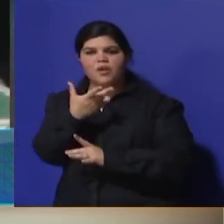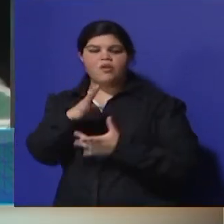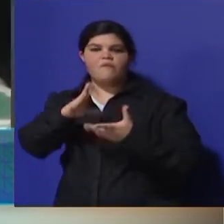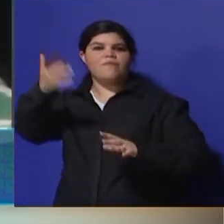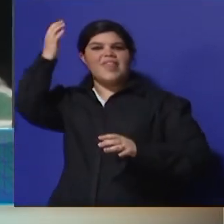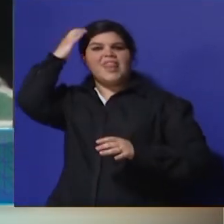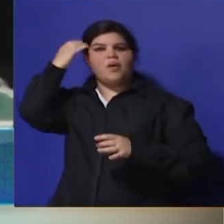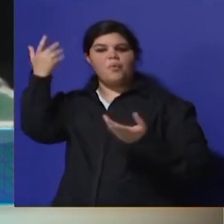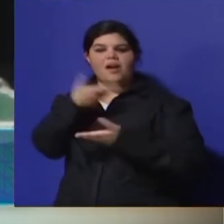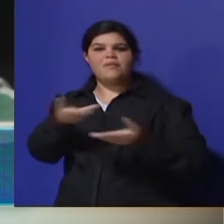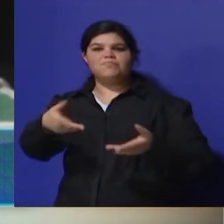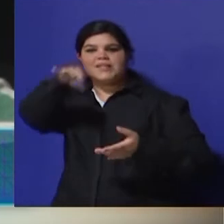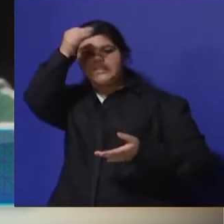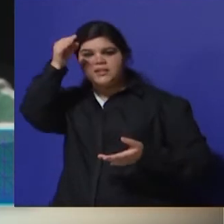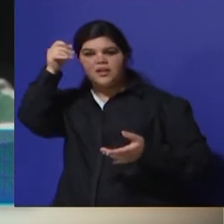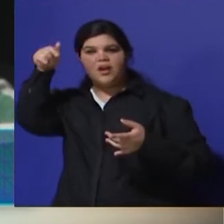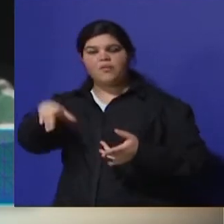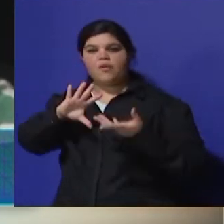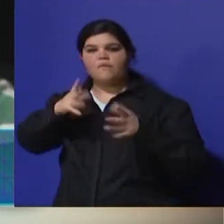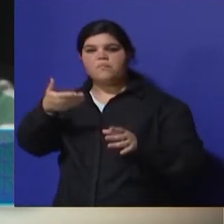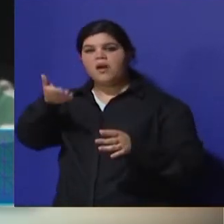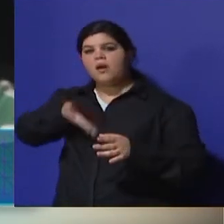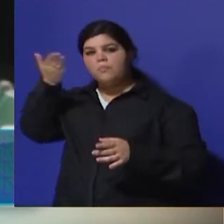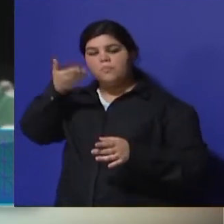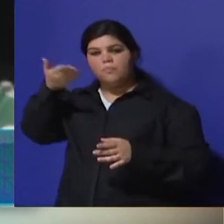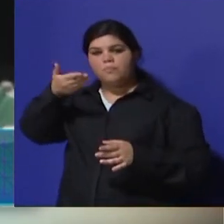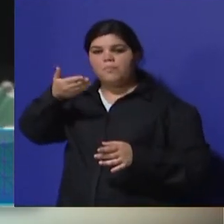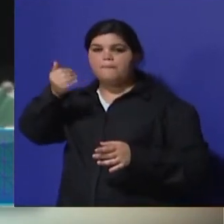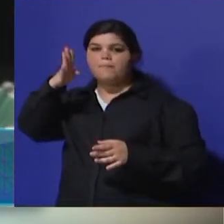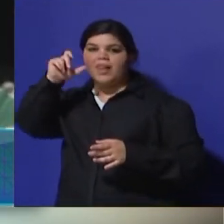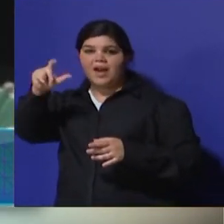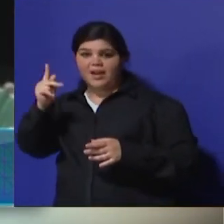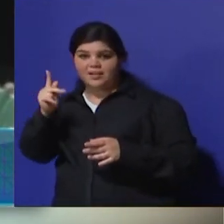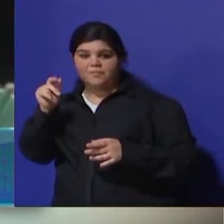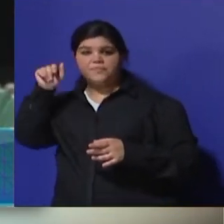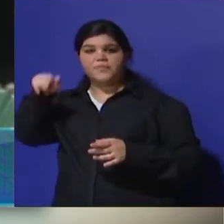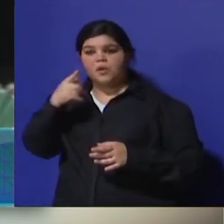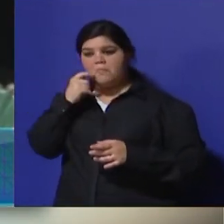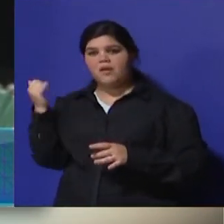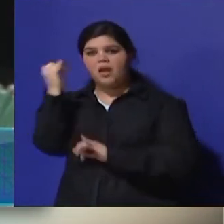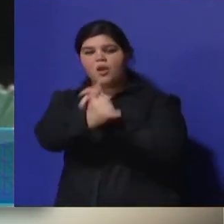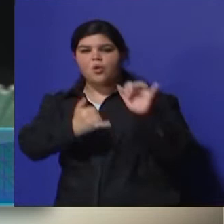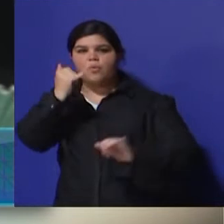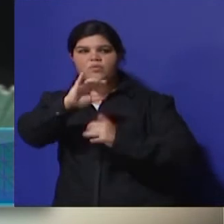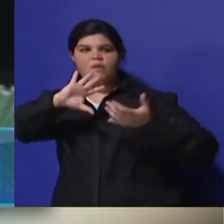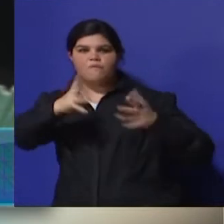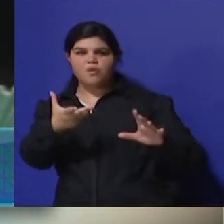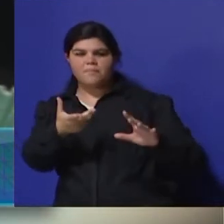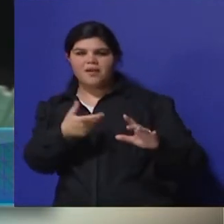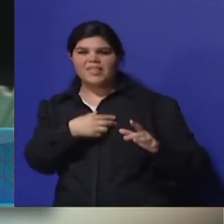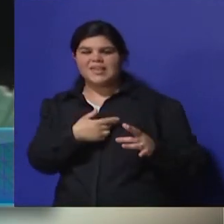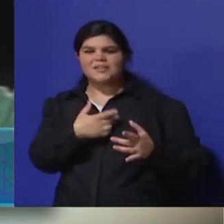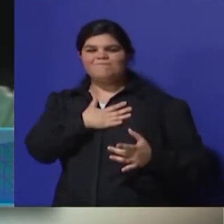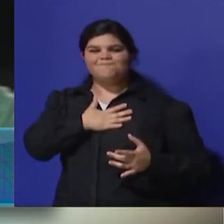Acá hay textos fuertísimos de Mariano Blatt, un poeta contemporáneo argentino, que estructuran un contrapunto dramático, ¿sí? Son dos